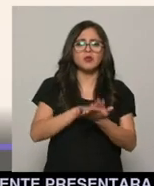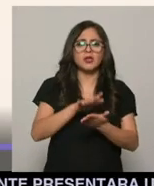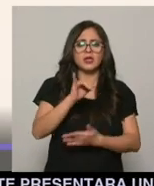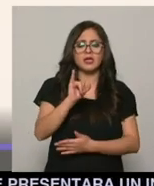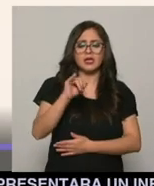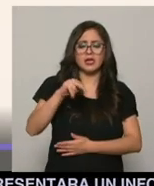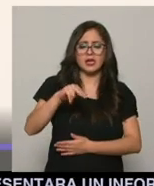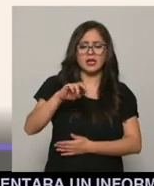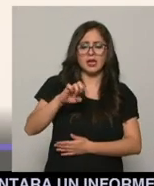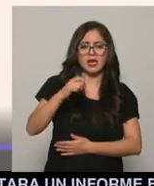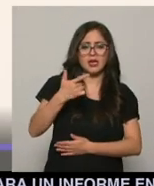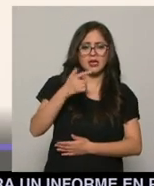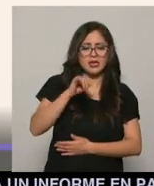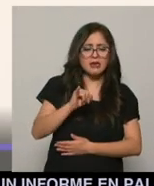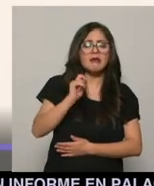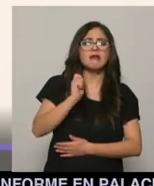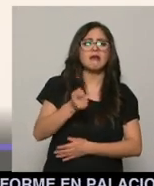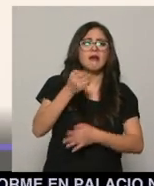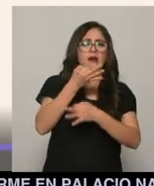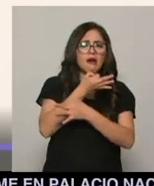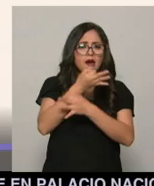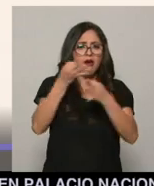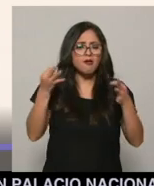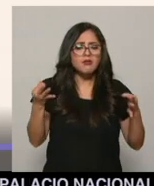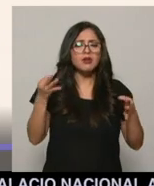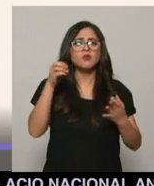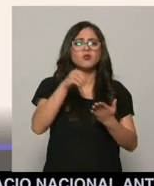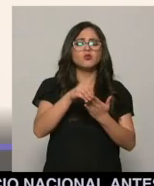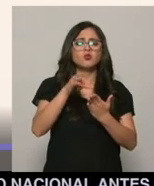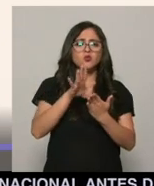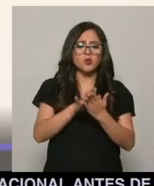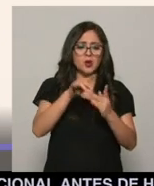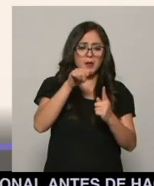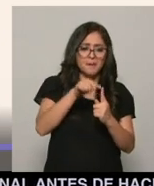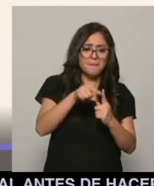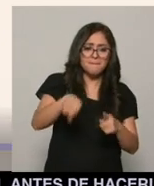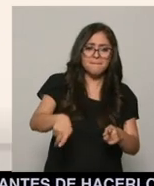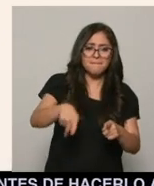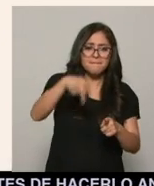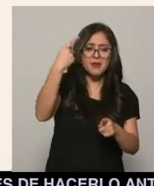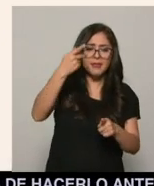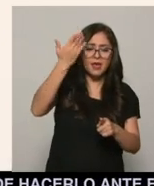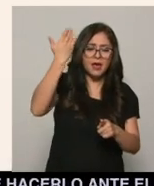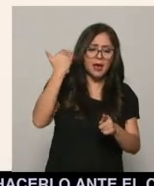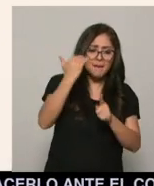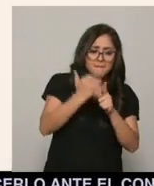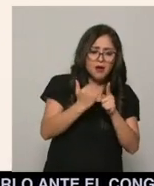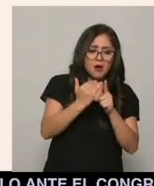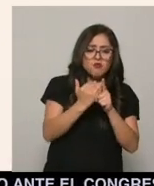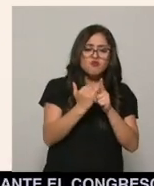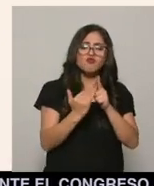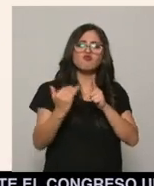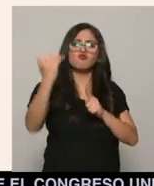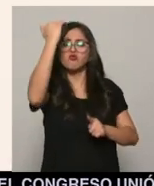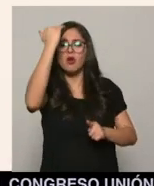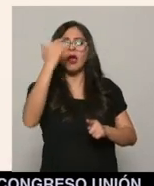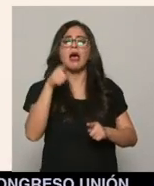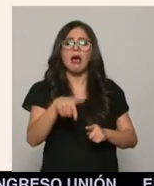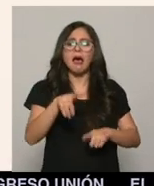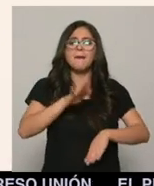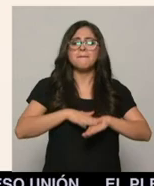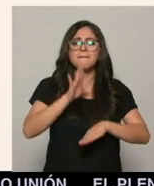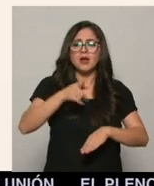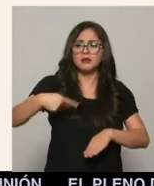el INEGI informa sobre un repunte en las ventas minoristas, hay actividad, hay mayor